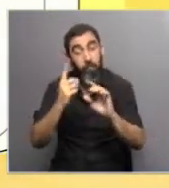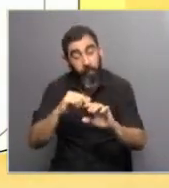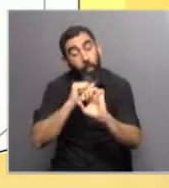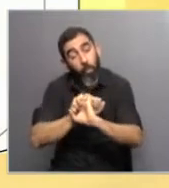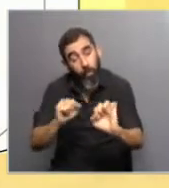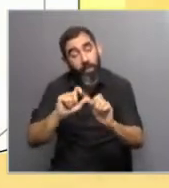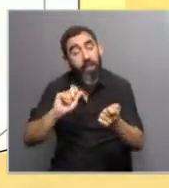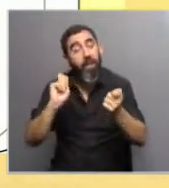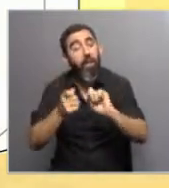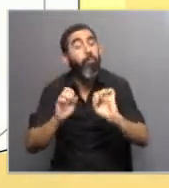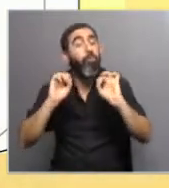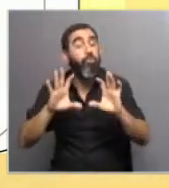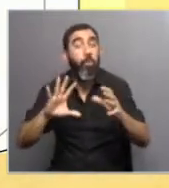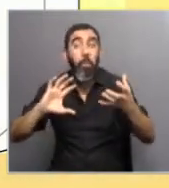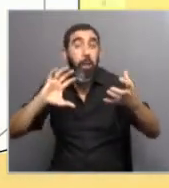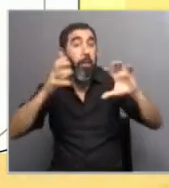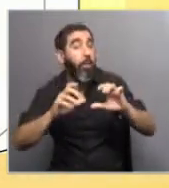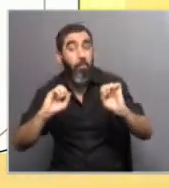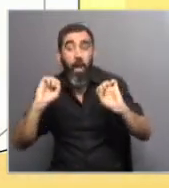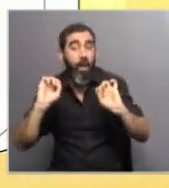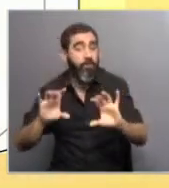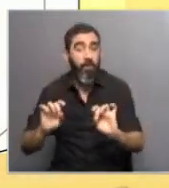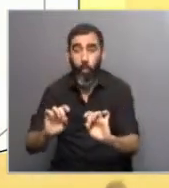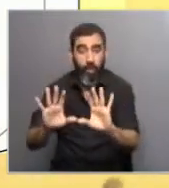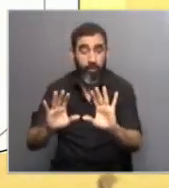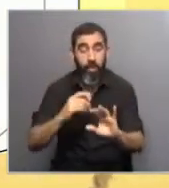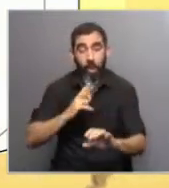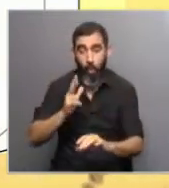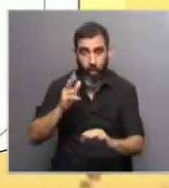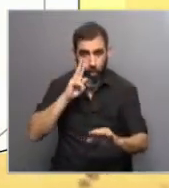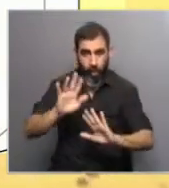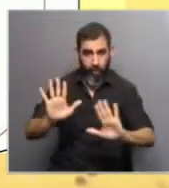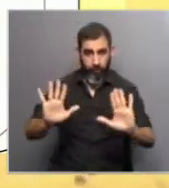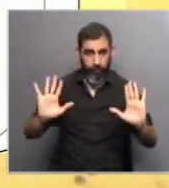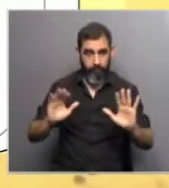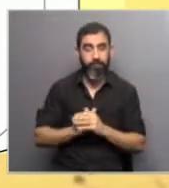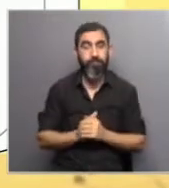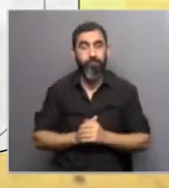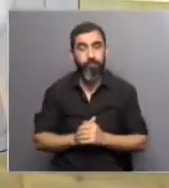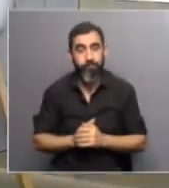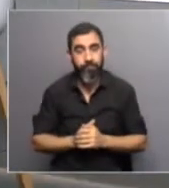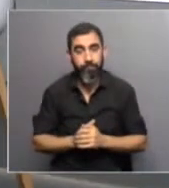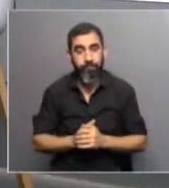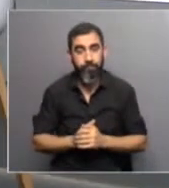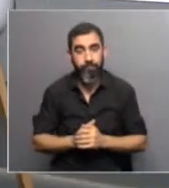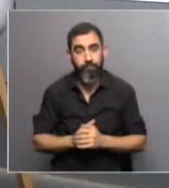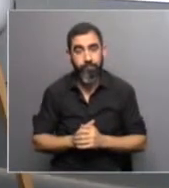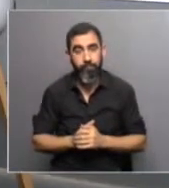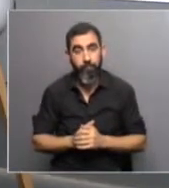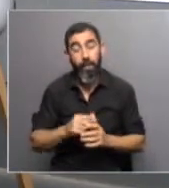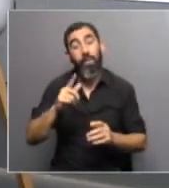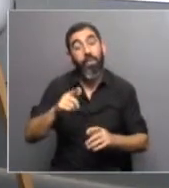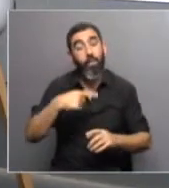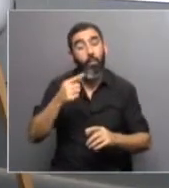cambio haya sido simplemente porque el clima quería variar de esa forma y que el humano no tuviera nada que ver. Entonces, el siguiente paso a la detección